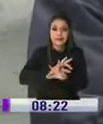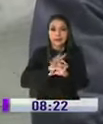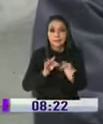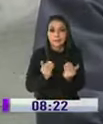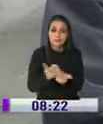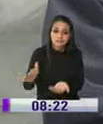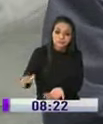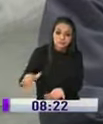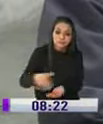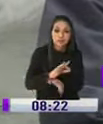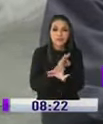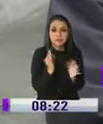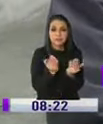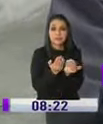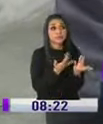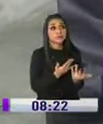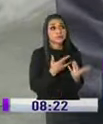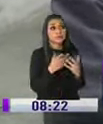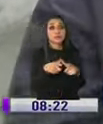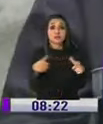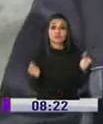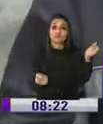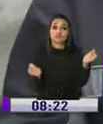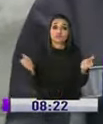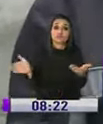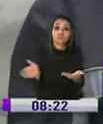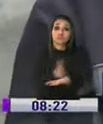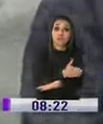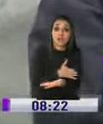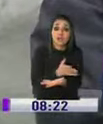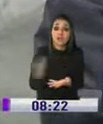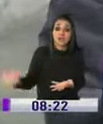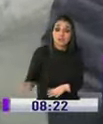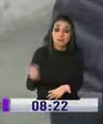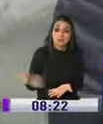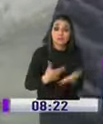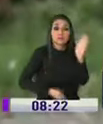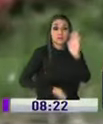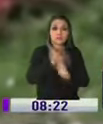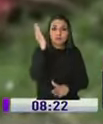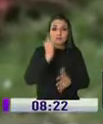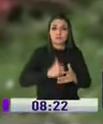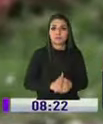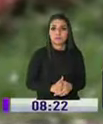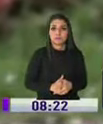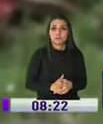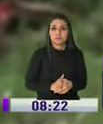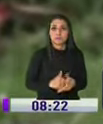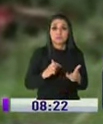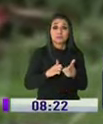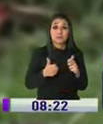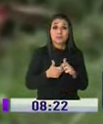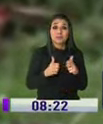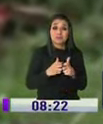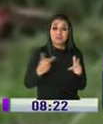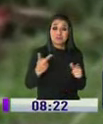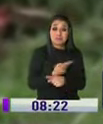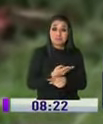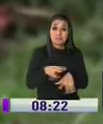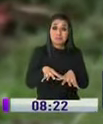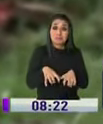que venga el recolector para que lleve, porque ellos llegan, se lo recogen así y se van. El problema se agravaría ya que los perritos